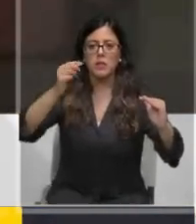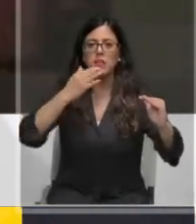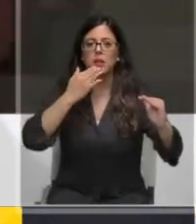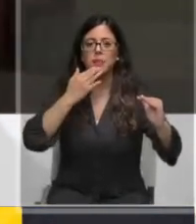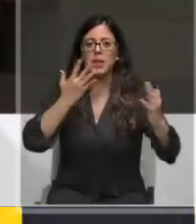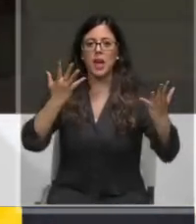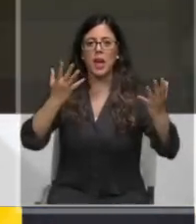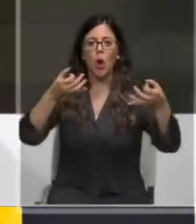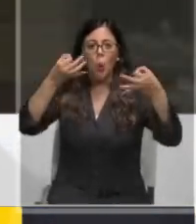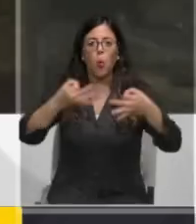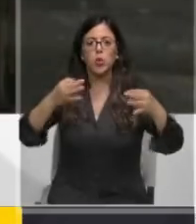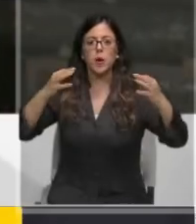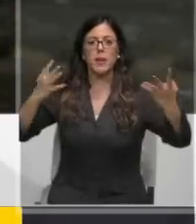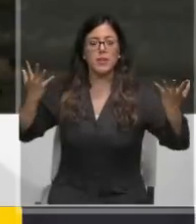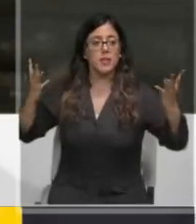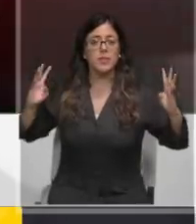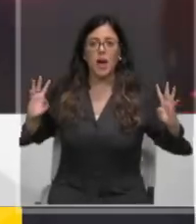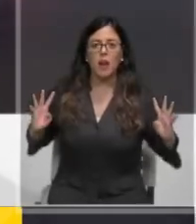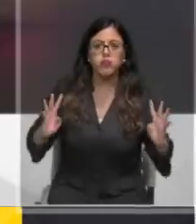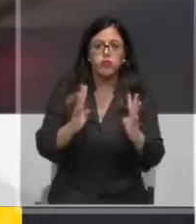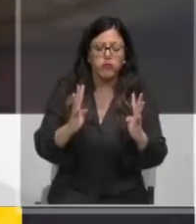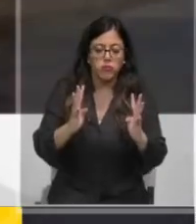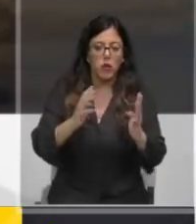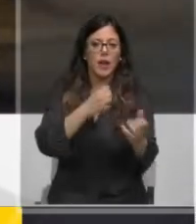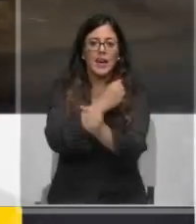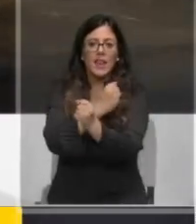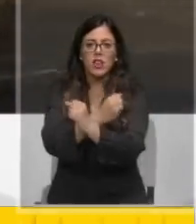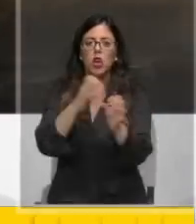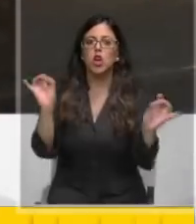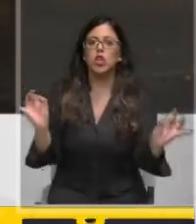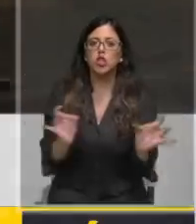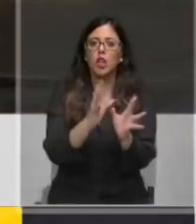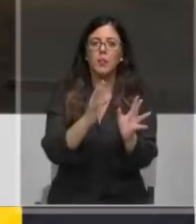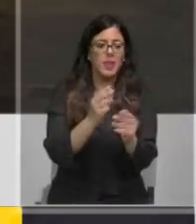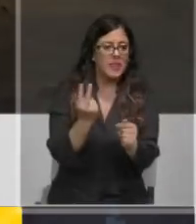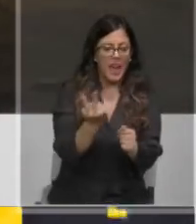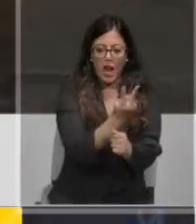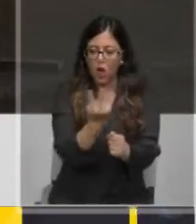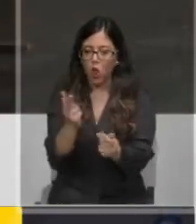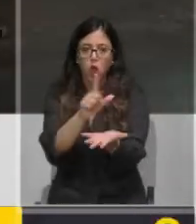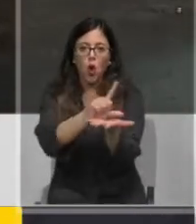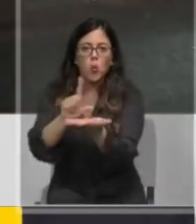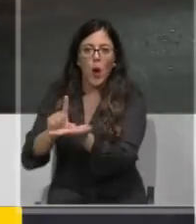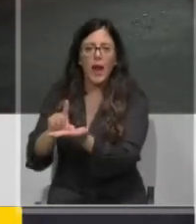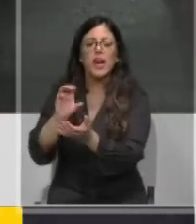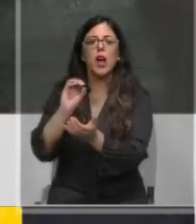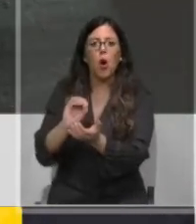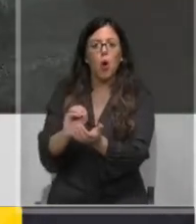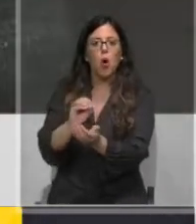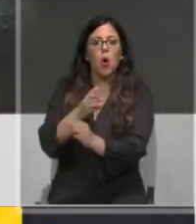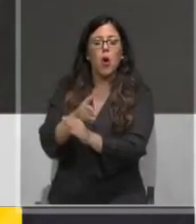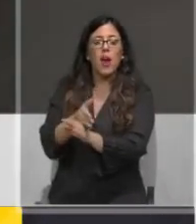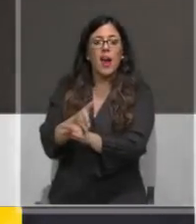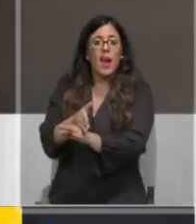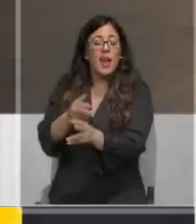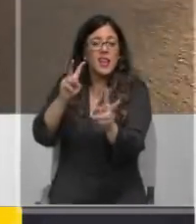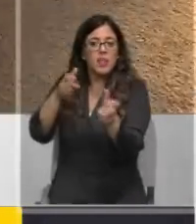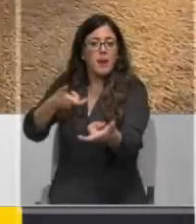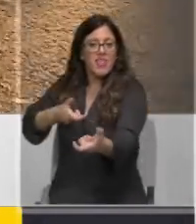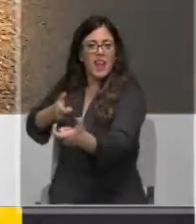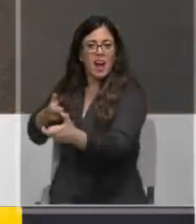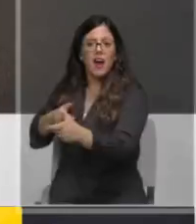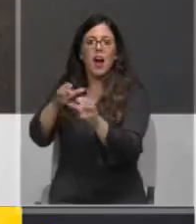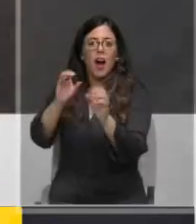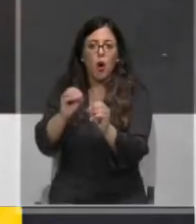cruzan con carabineros entonces Si estuvo presente en los dos lugares o solo en el escenario previo de la balacera y de allí tomó otro rumbo o acompañaba